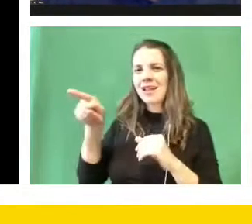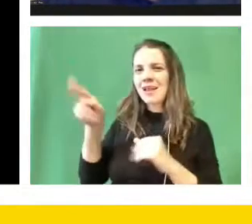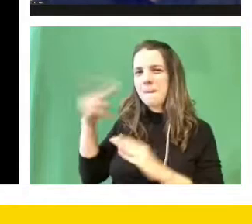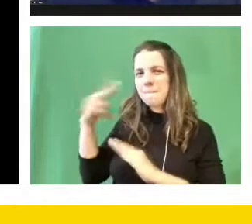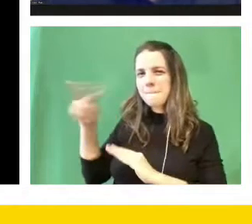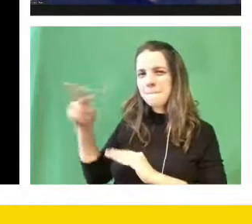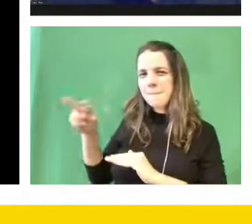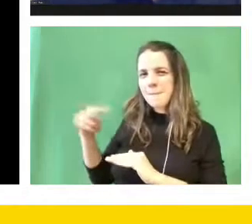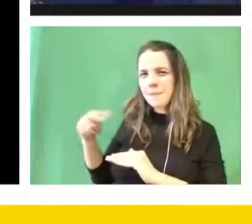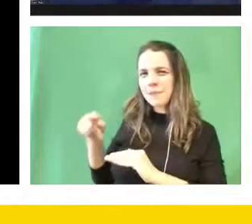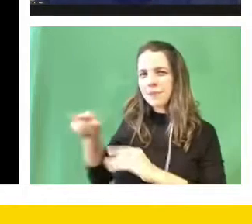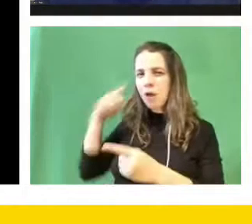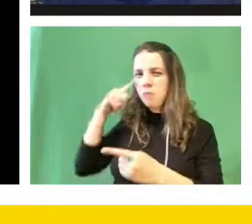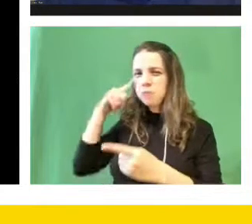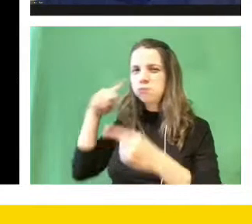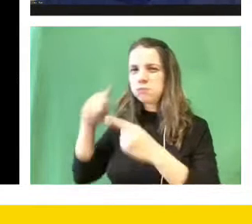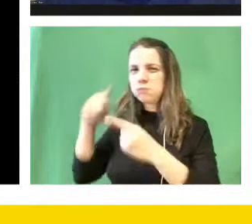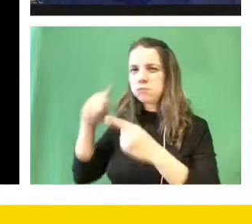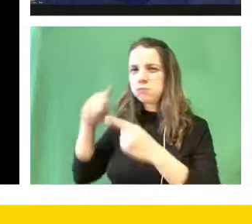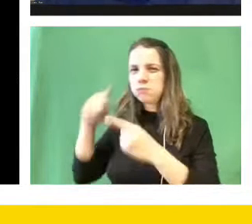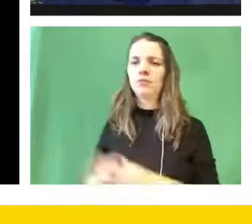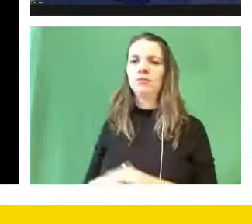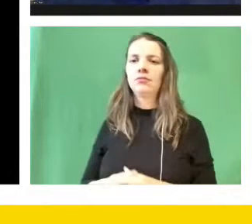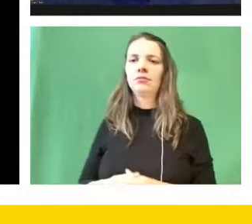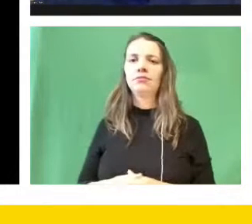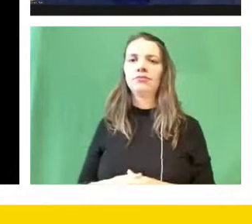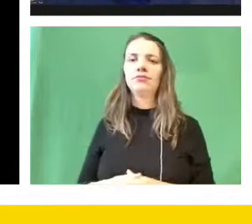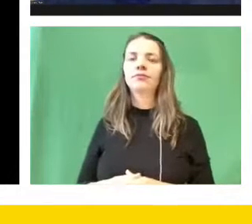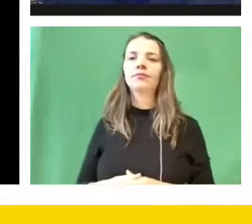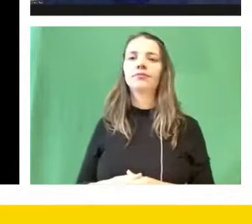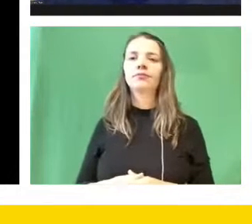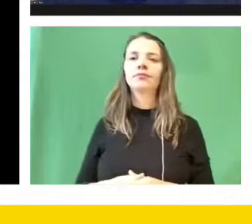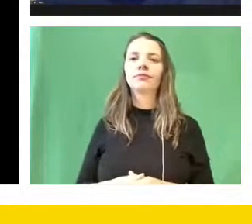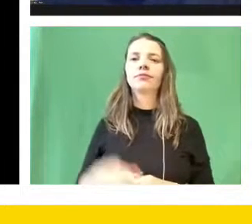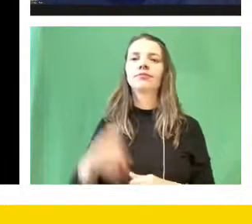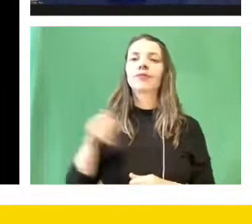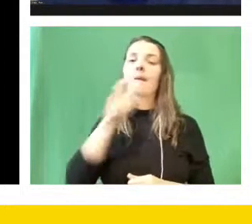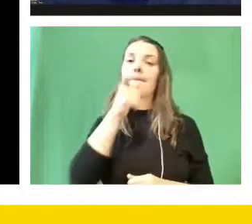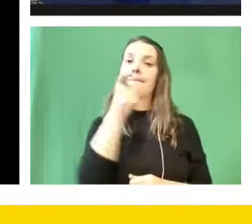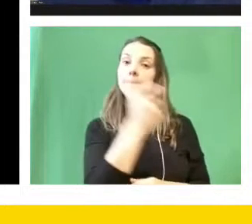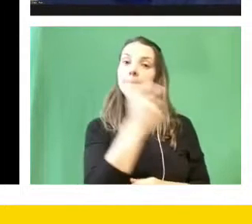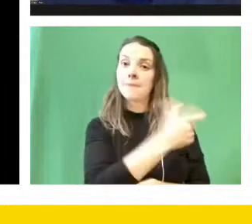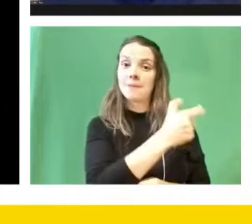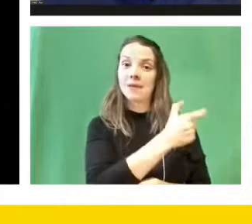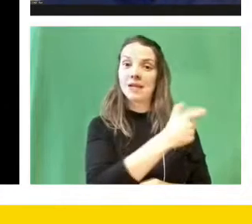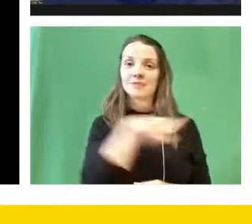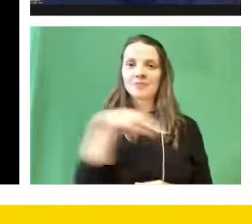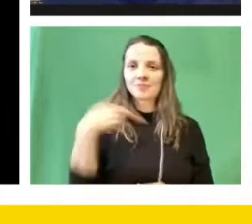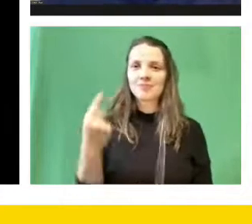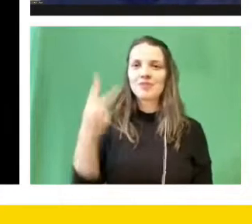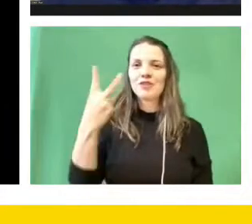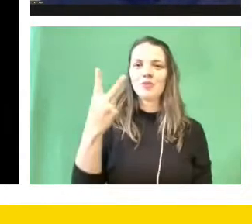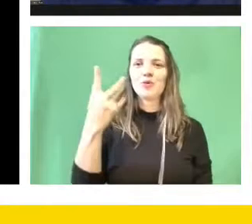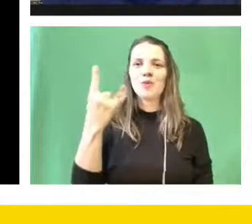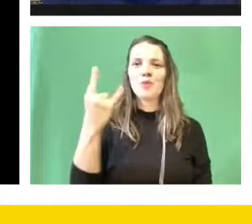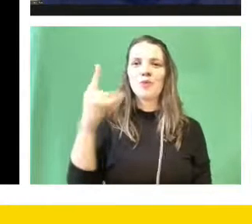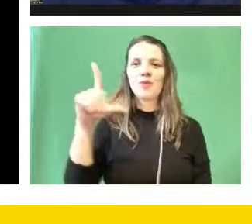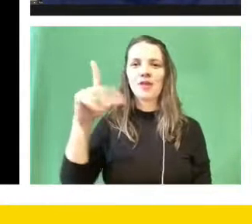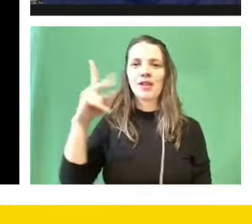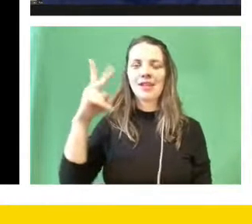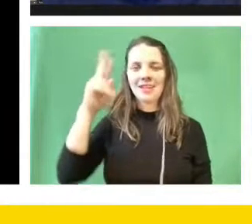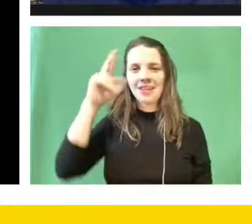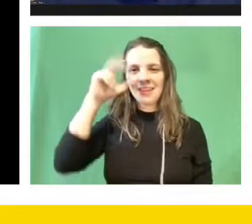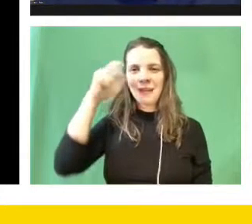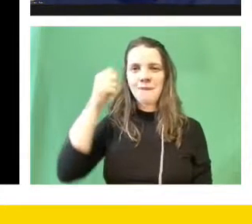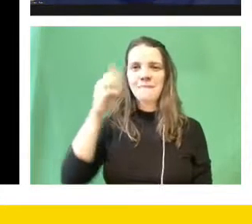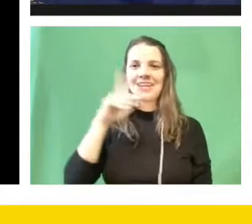en la vulnerabilidad. Y está definida como aquella condición determinada por factores o procesos físicos, sociales, institucionales,